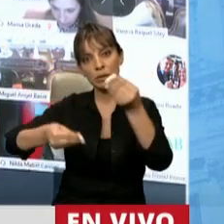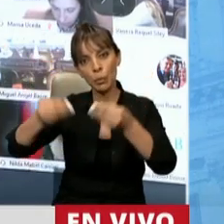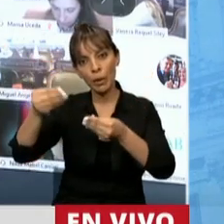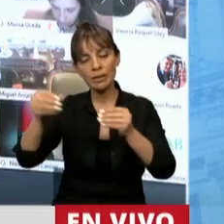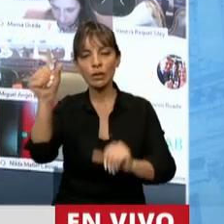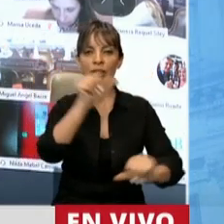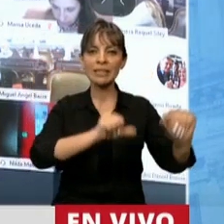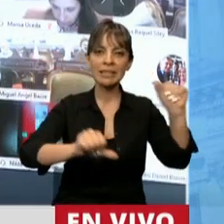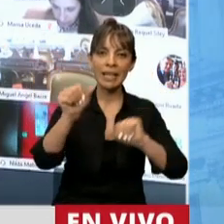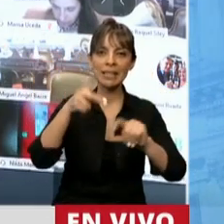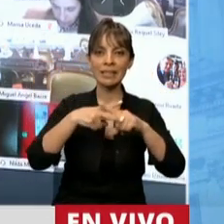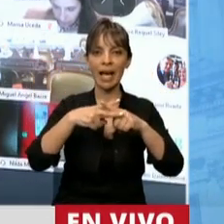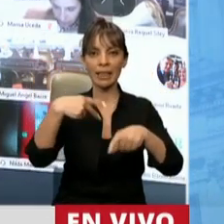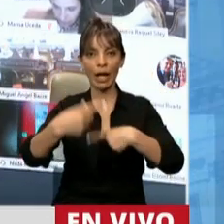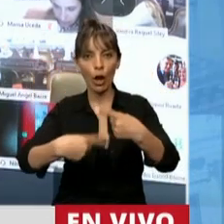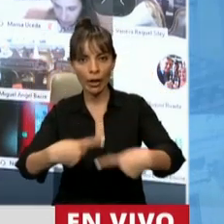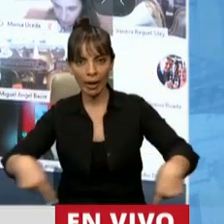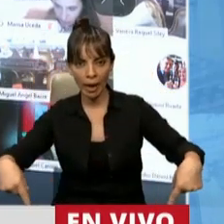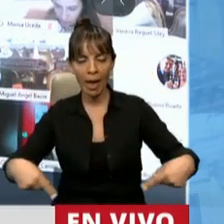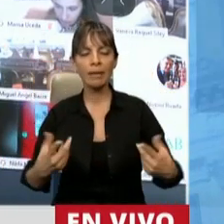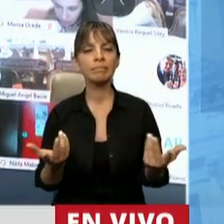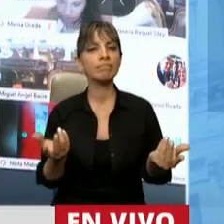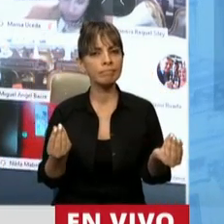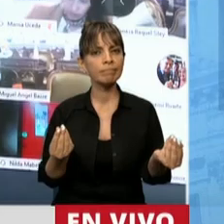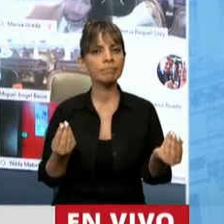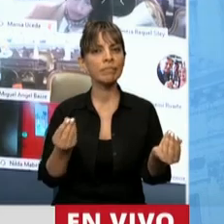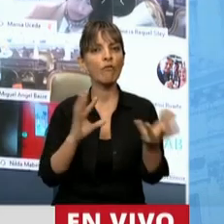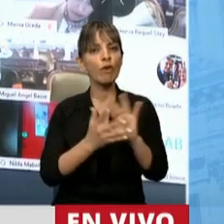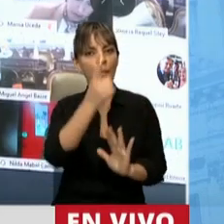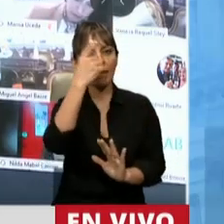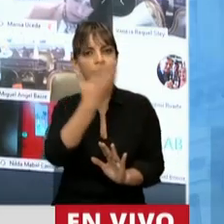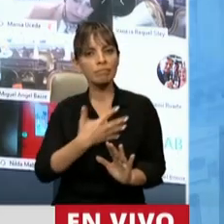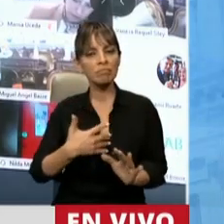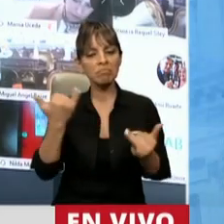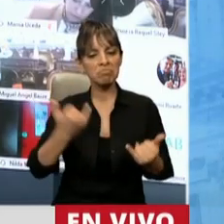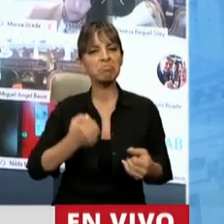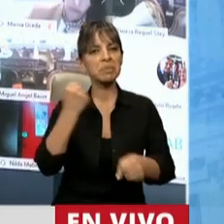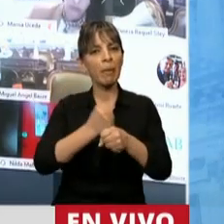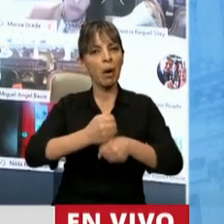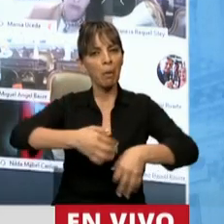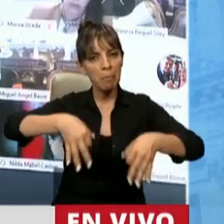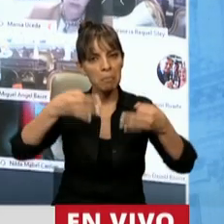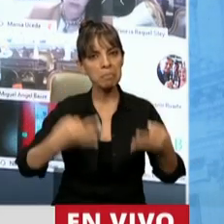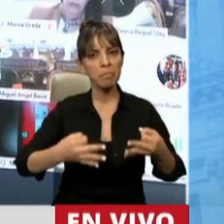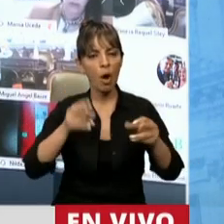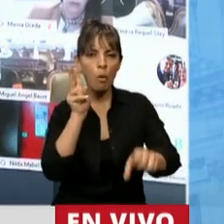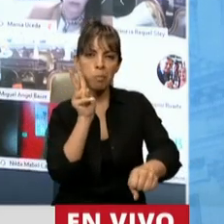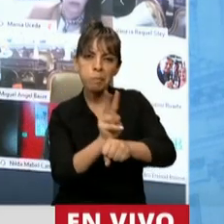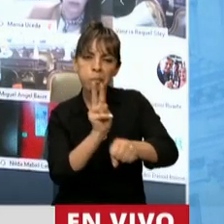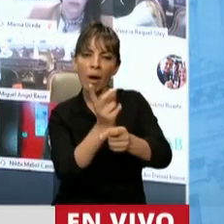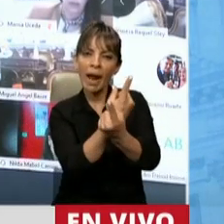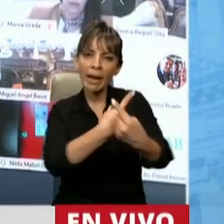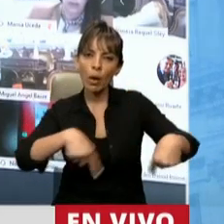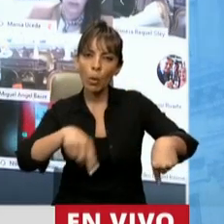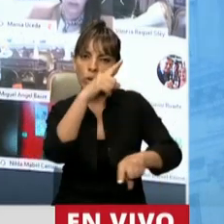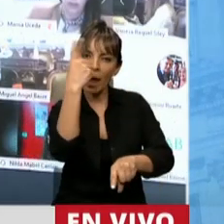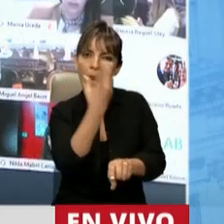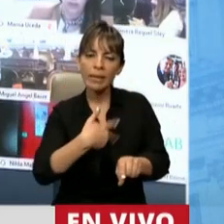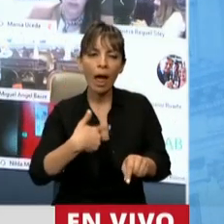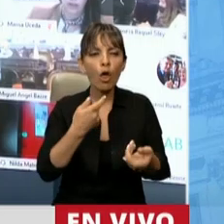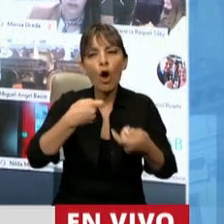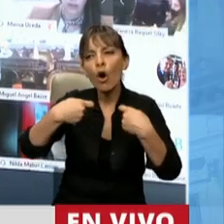ciencia, tecnología, lo hace de forma coherente, cuidando los recursos del Estado y que los